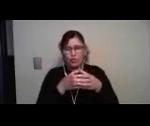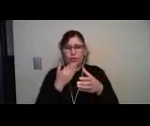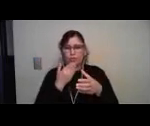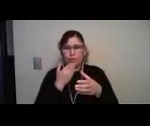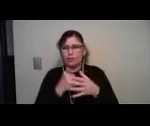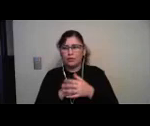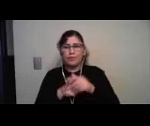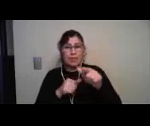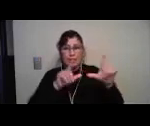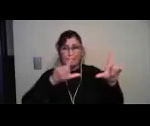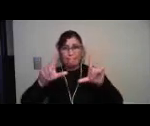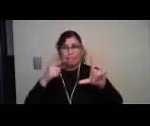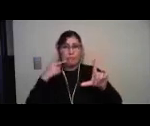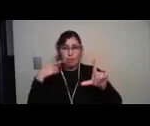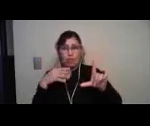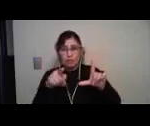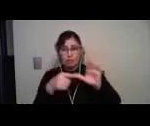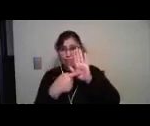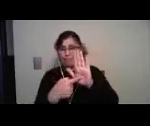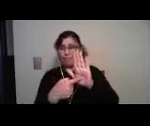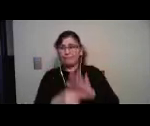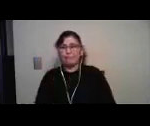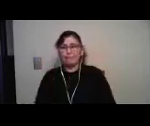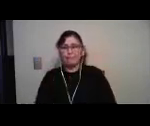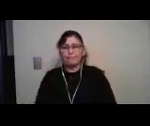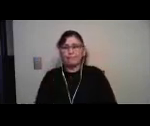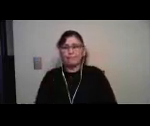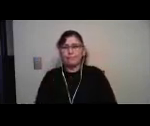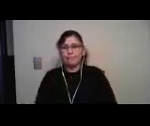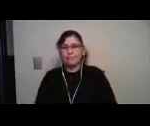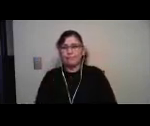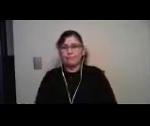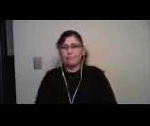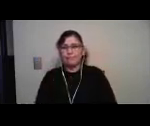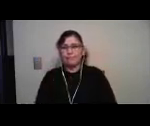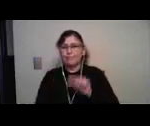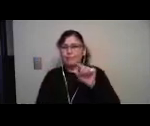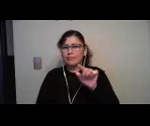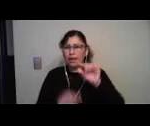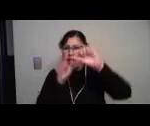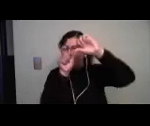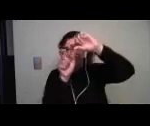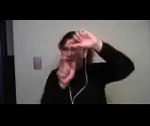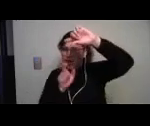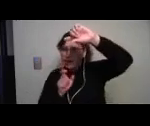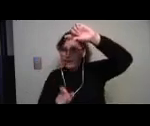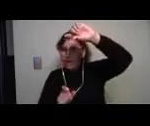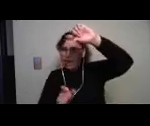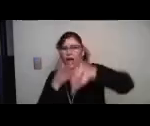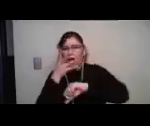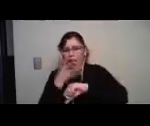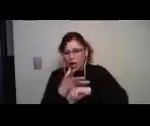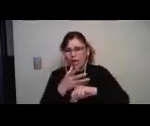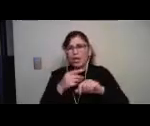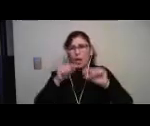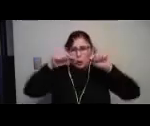Esta imagen es importante, ¿ya? En, entre cada vértebra se va produciendo un